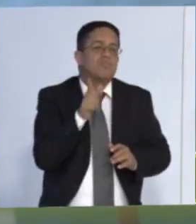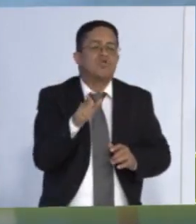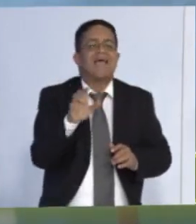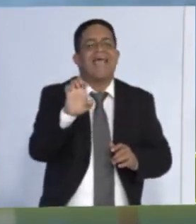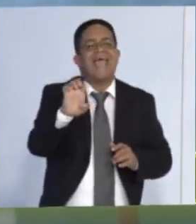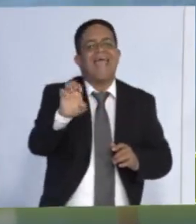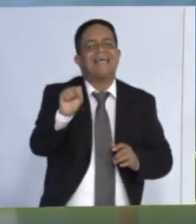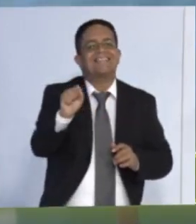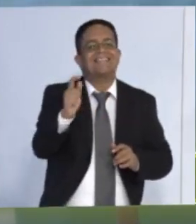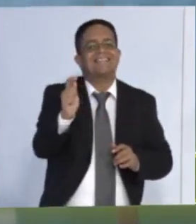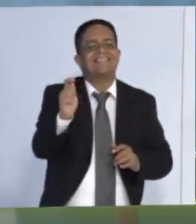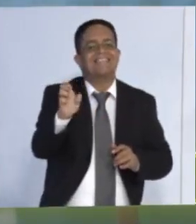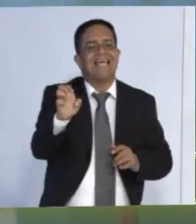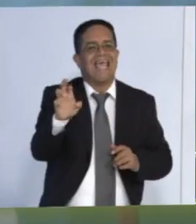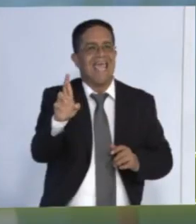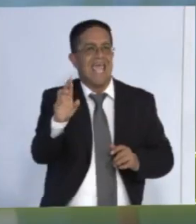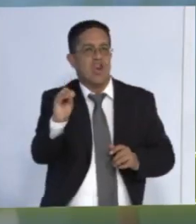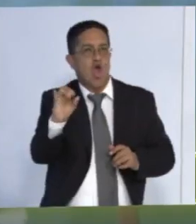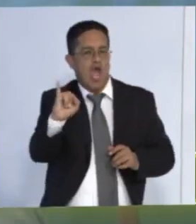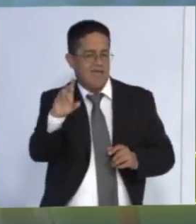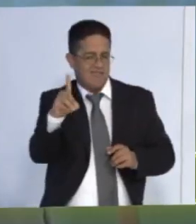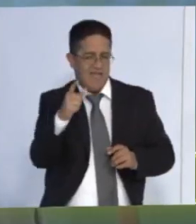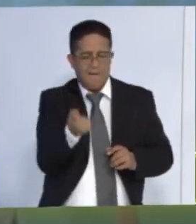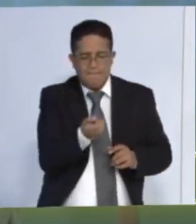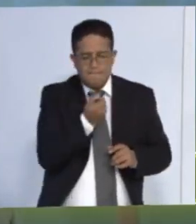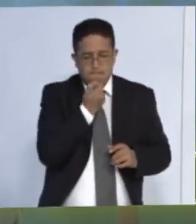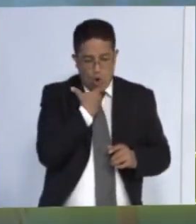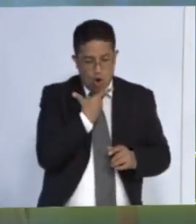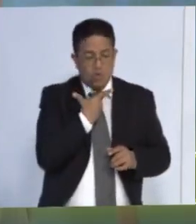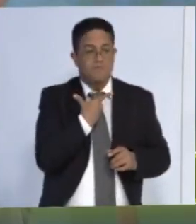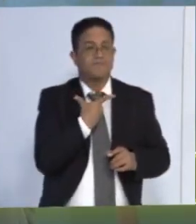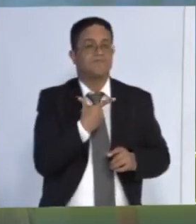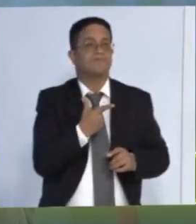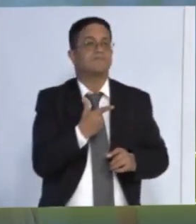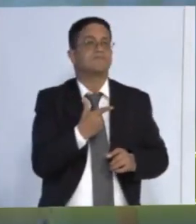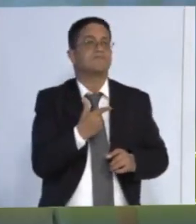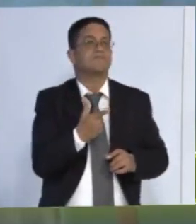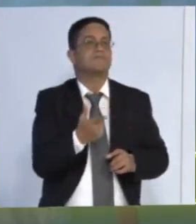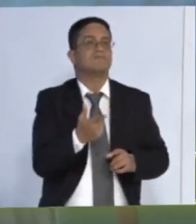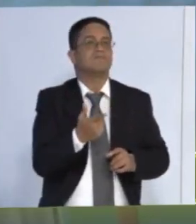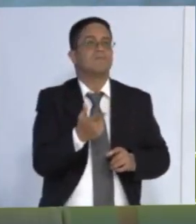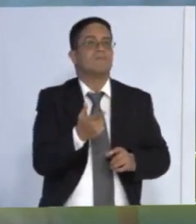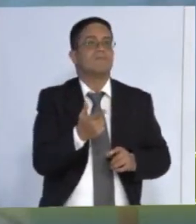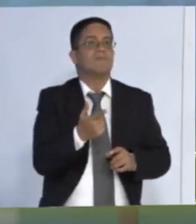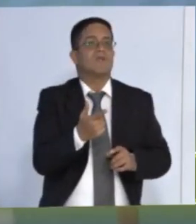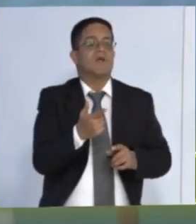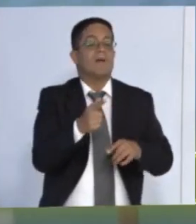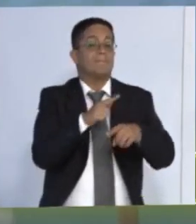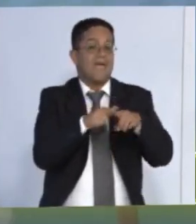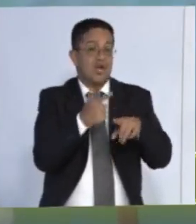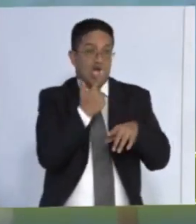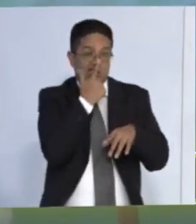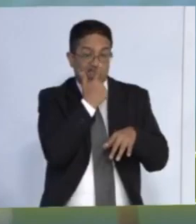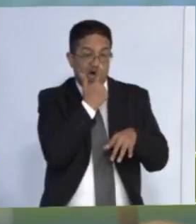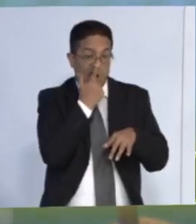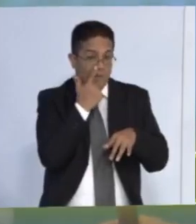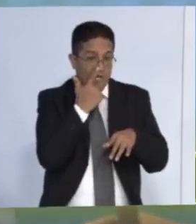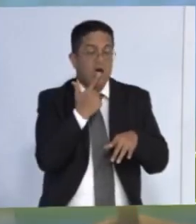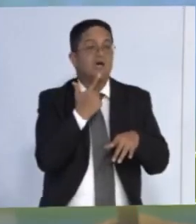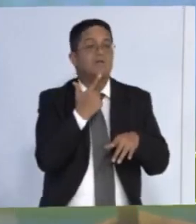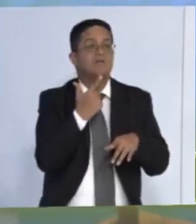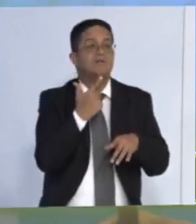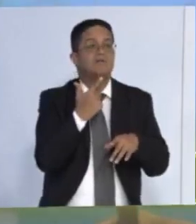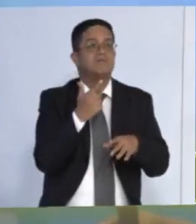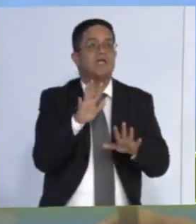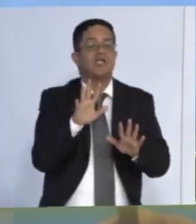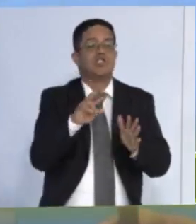esteroides tópicos, que son el principal medicamento. La gente oye la palabra esteroide y se estresa, pero los tópicos, los que se utilizan a nivel nasal, no estoy